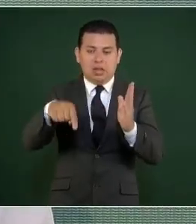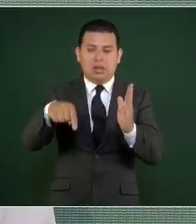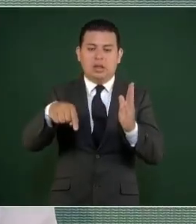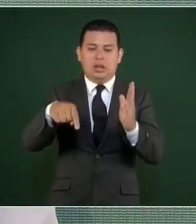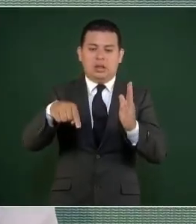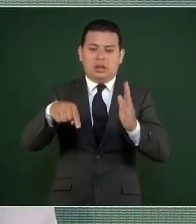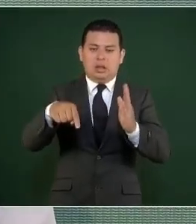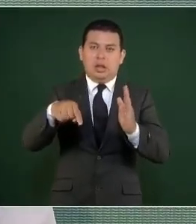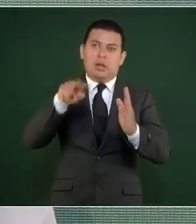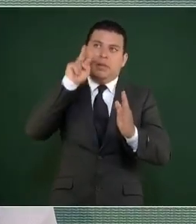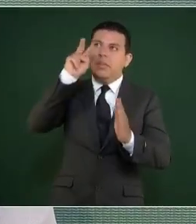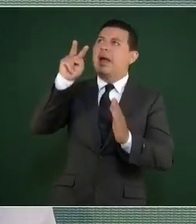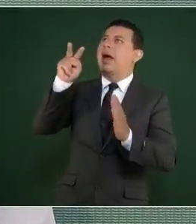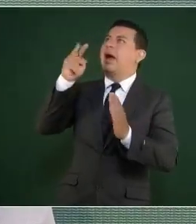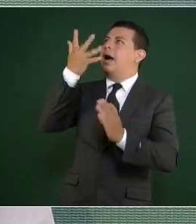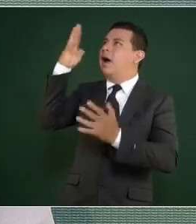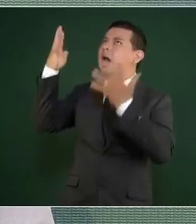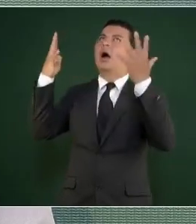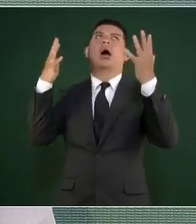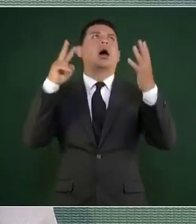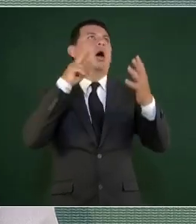A ver la naturaleza.